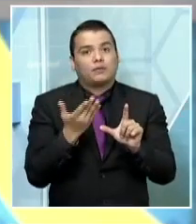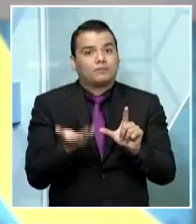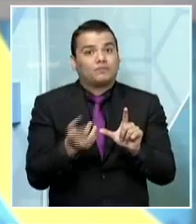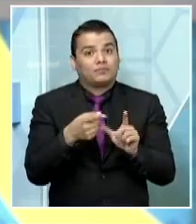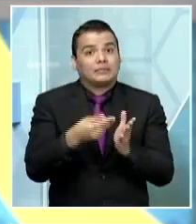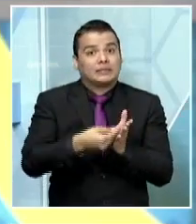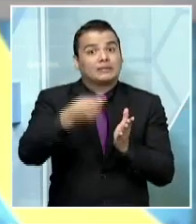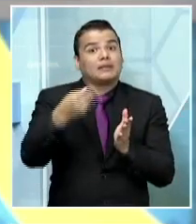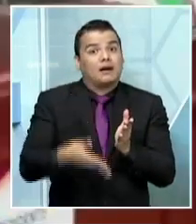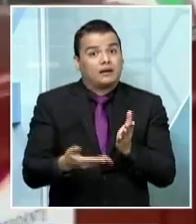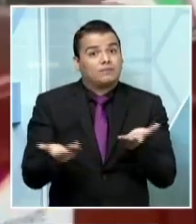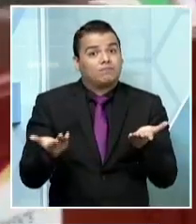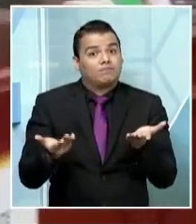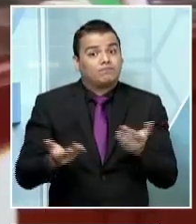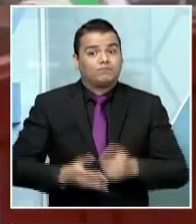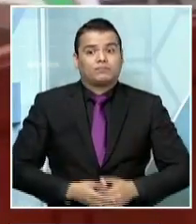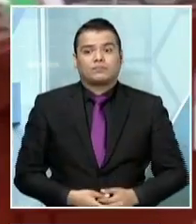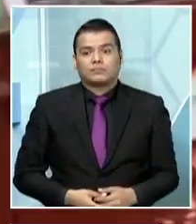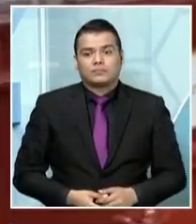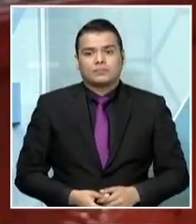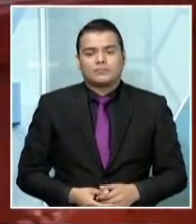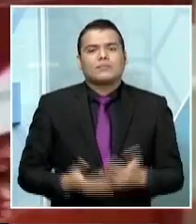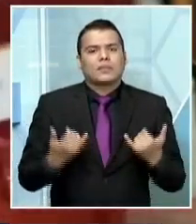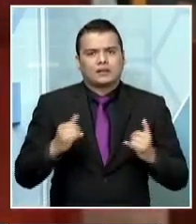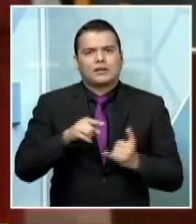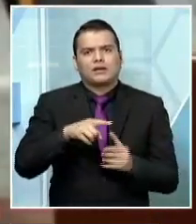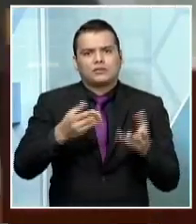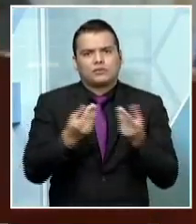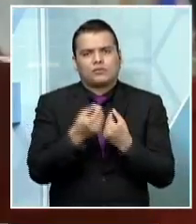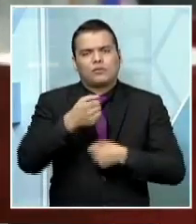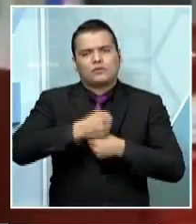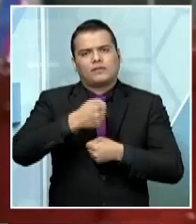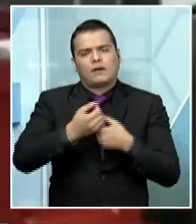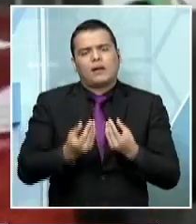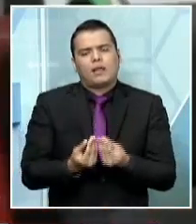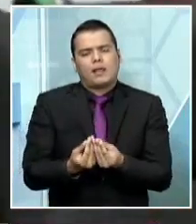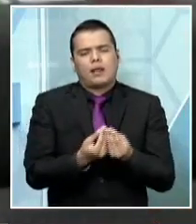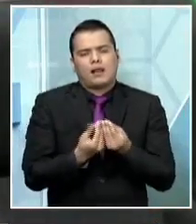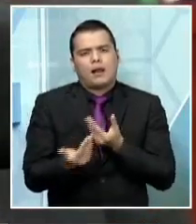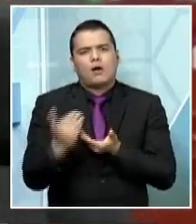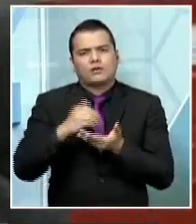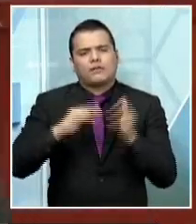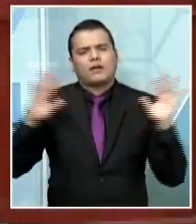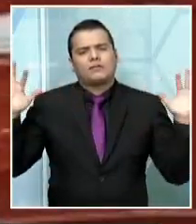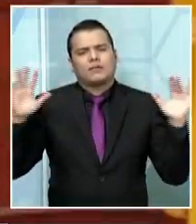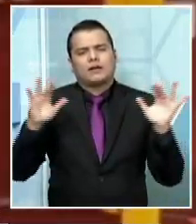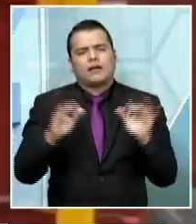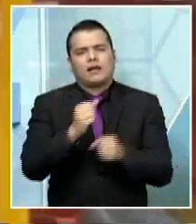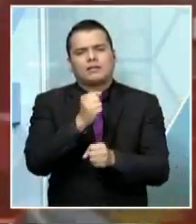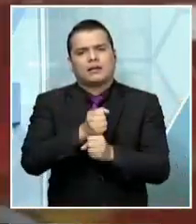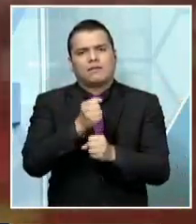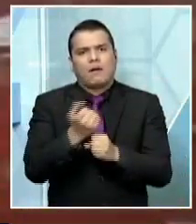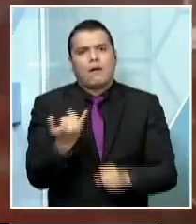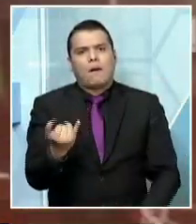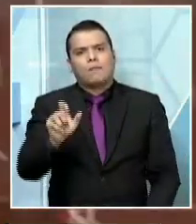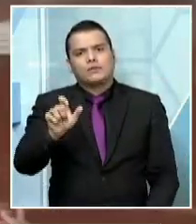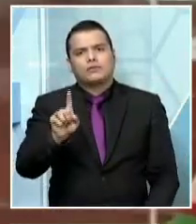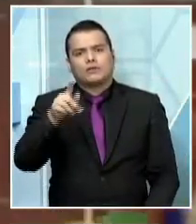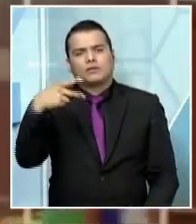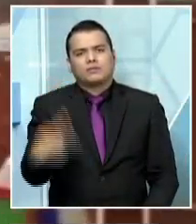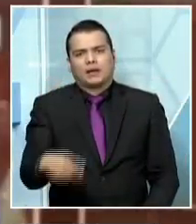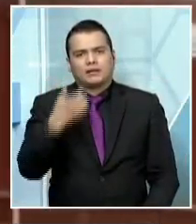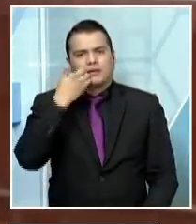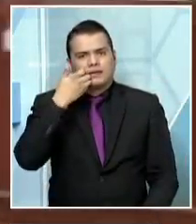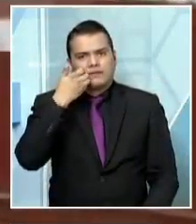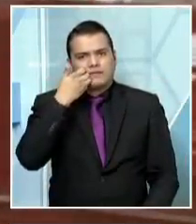costo de las mismas. Tras el regreso a la presencialidad del hemiciclo del Consejo Distrital de Cali, se conoció del primer caso positivo luego de